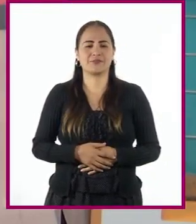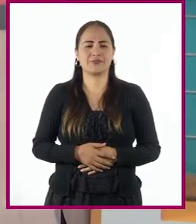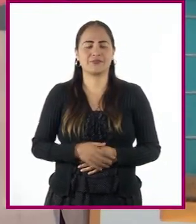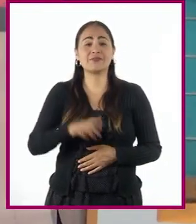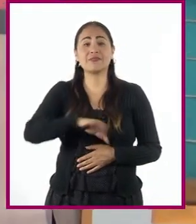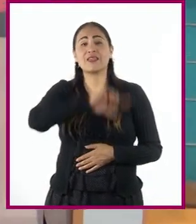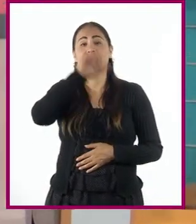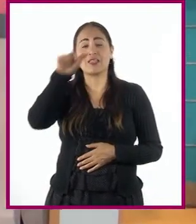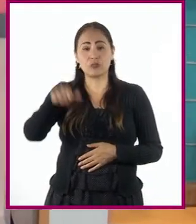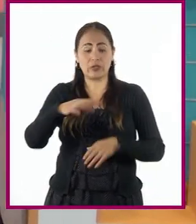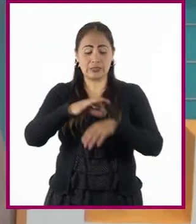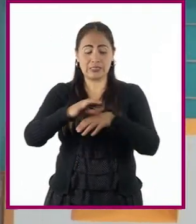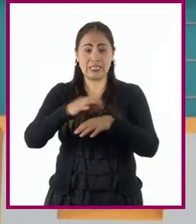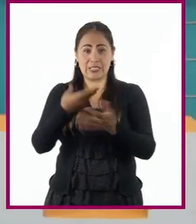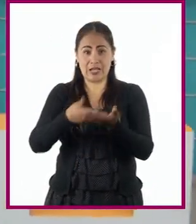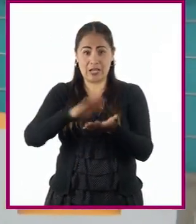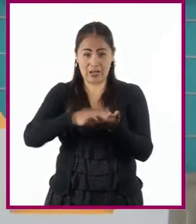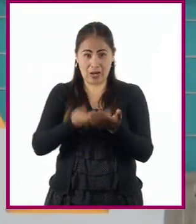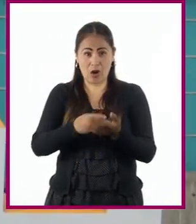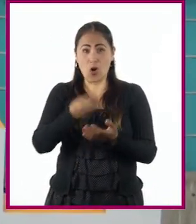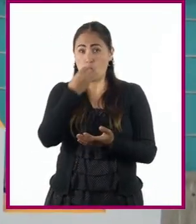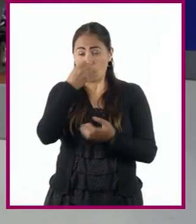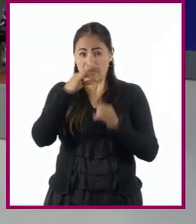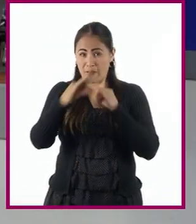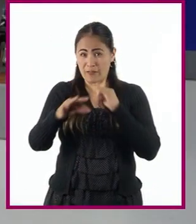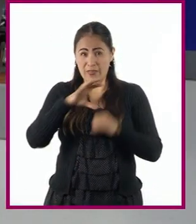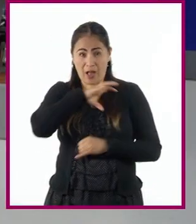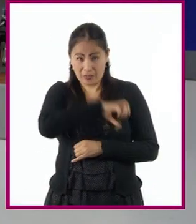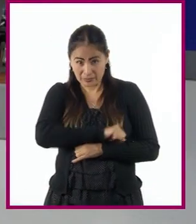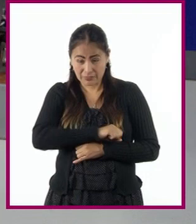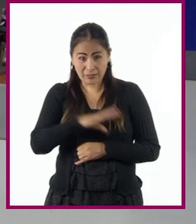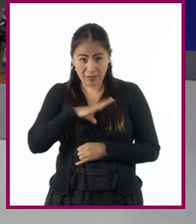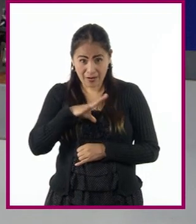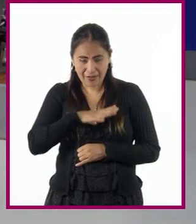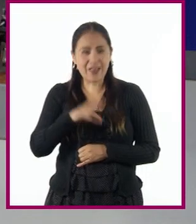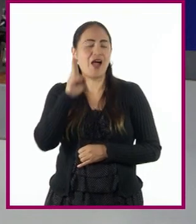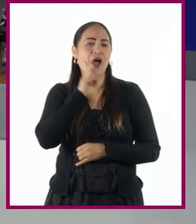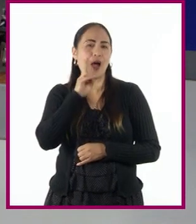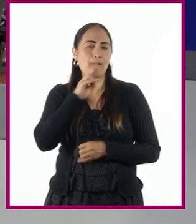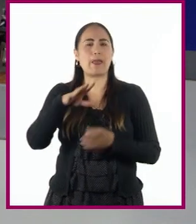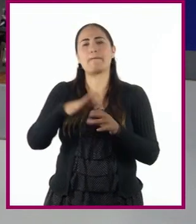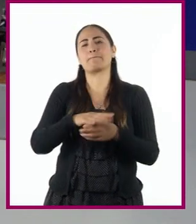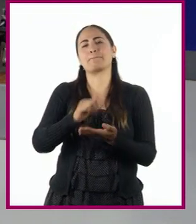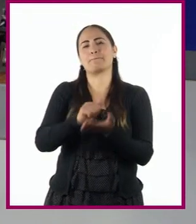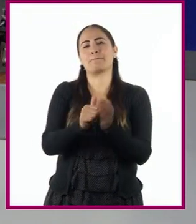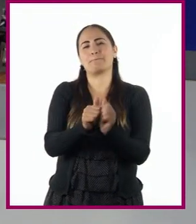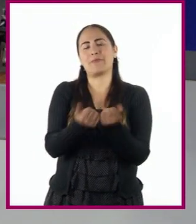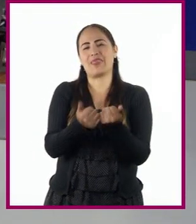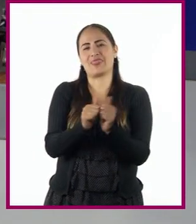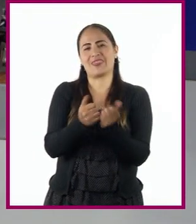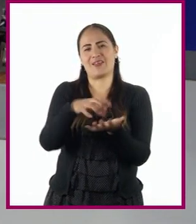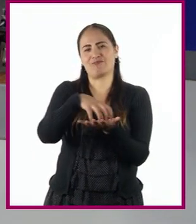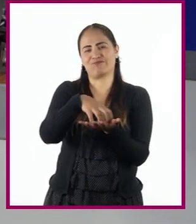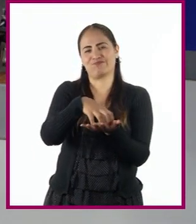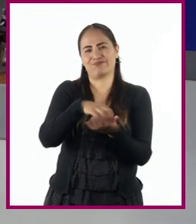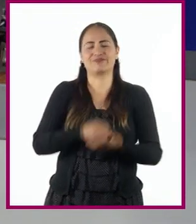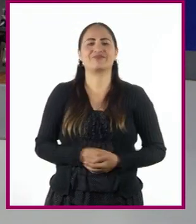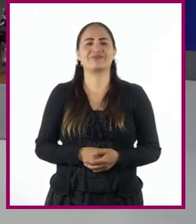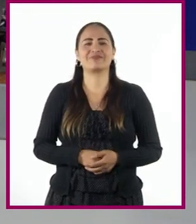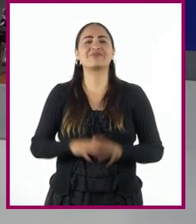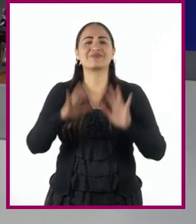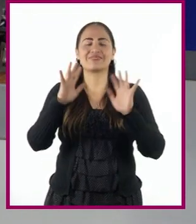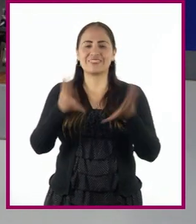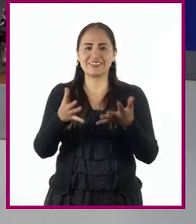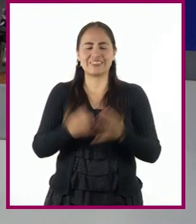Después del asado, ¿habrá postre? ¿Qué le parece si hacemos un panqué? Una vez que ya están todos los ingredientes del panqué